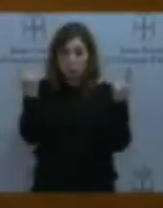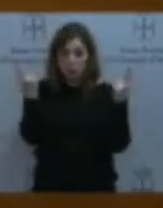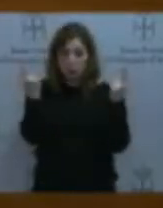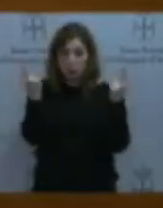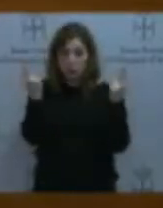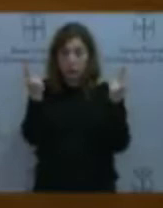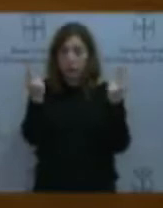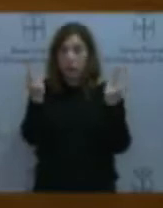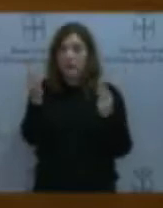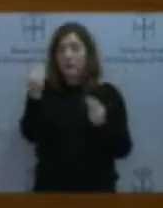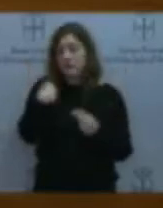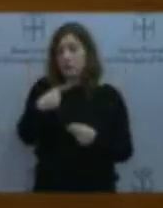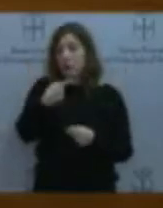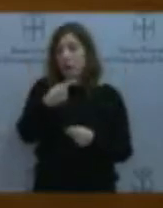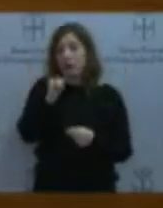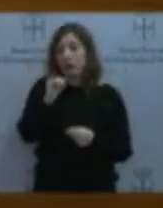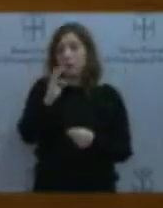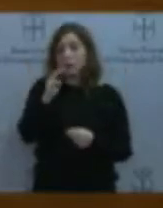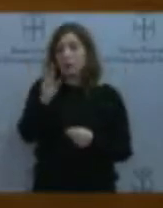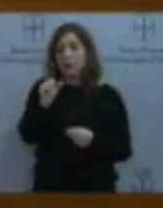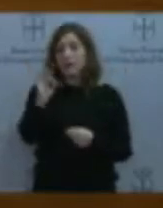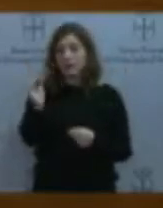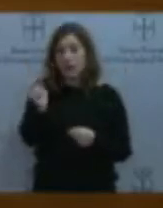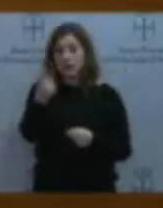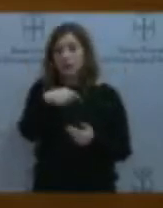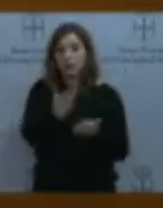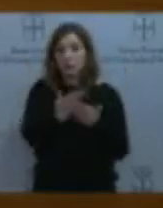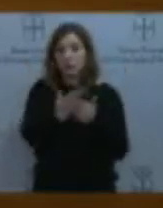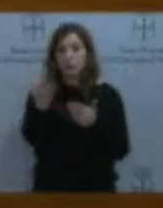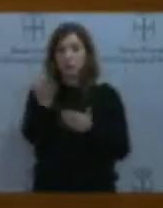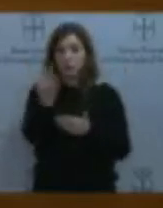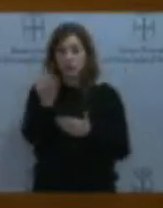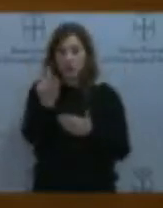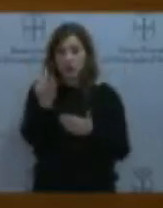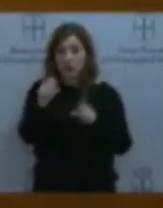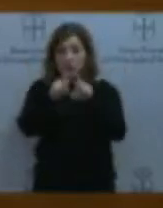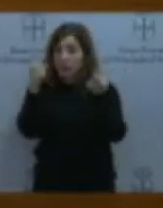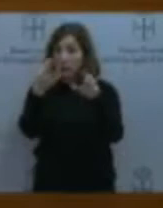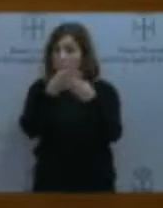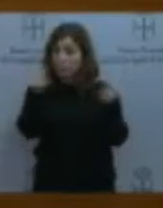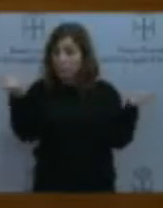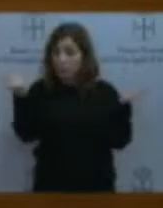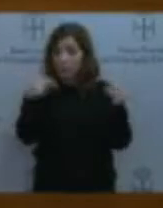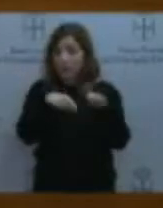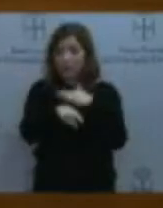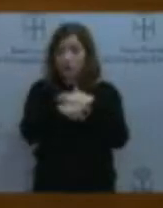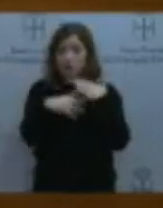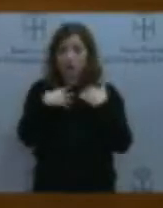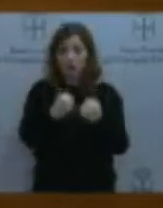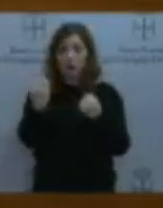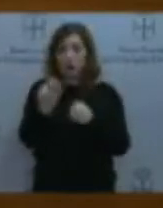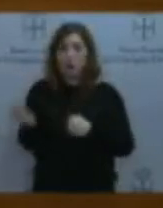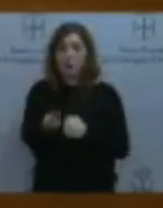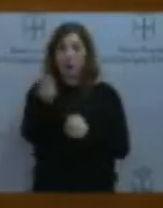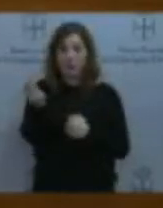concentraba en Gispasa precisamente, nosotros proponíamos que ese ente ya tenía que haber desaparecido y que la gestión sanitaria tenía que mejorar. En